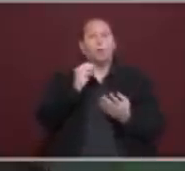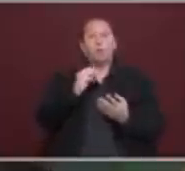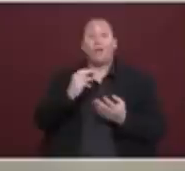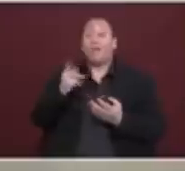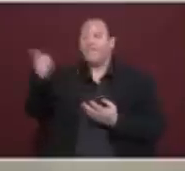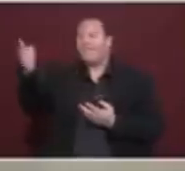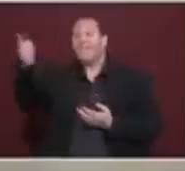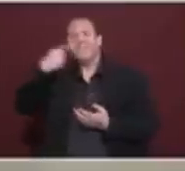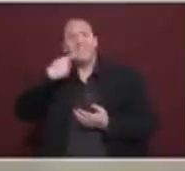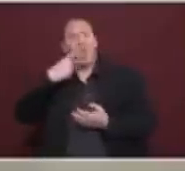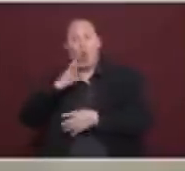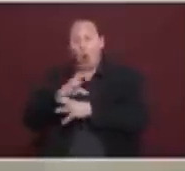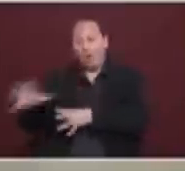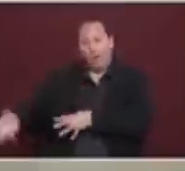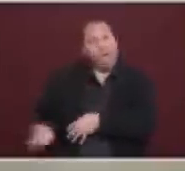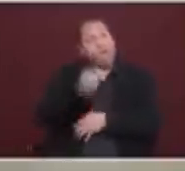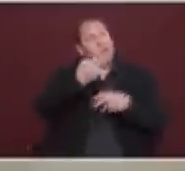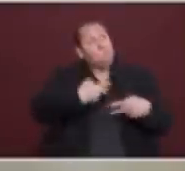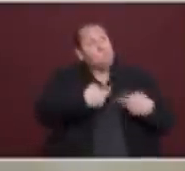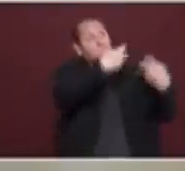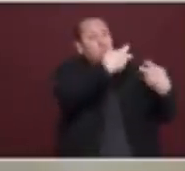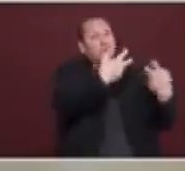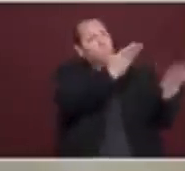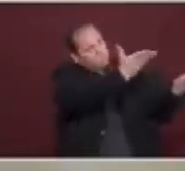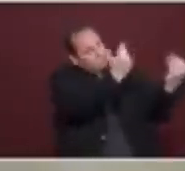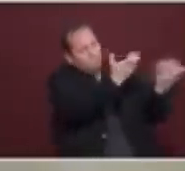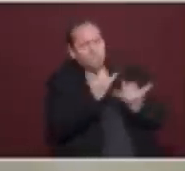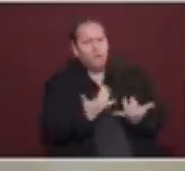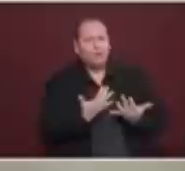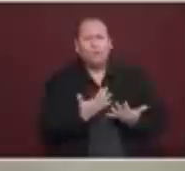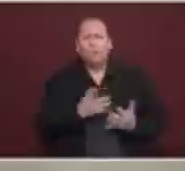devuelvan los recursos